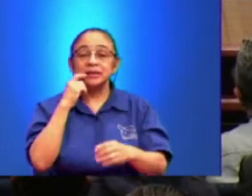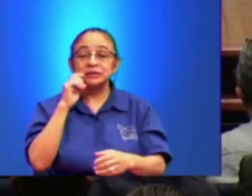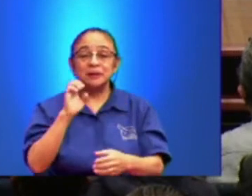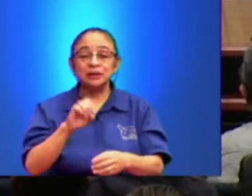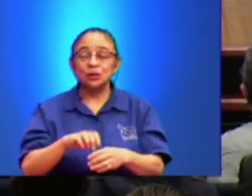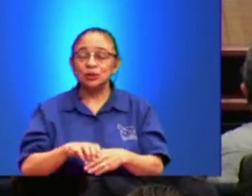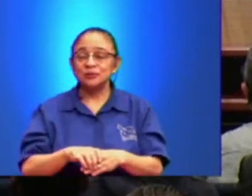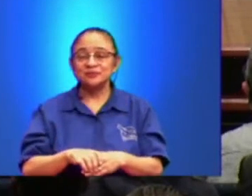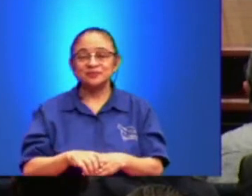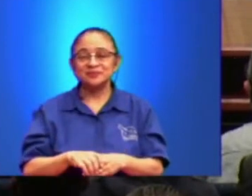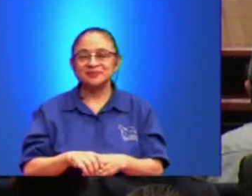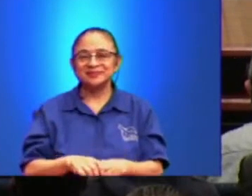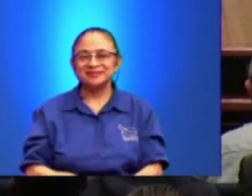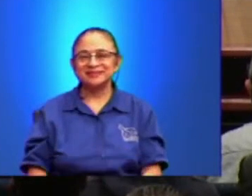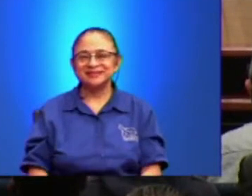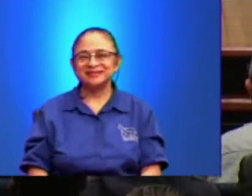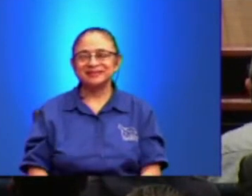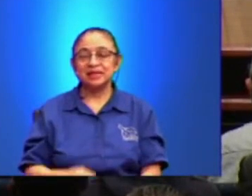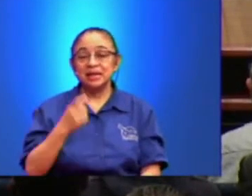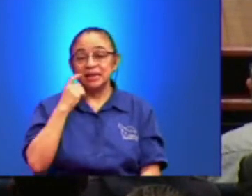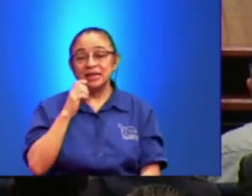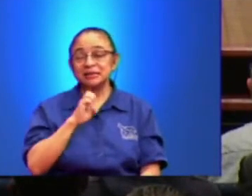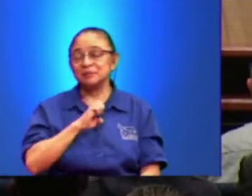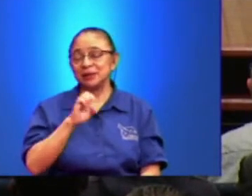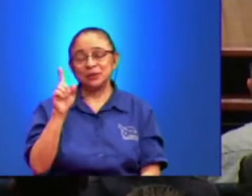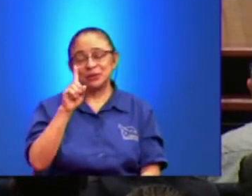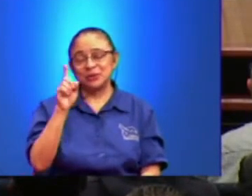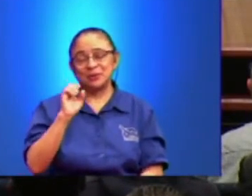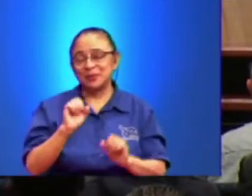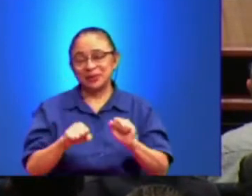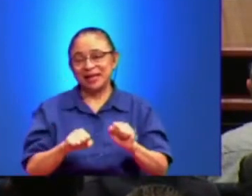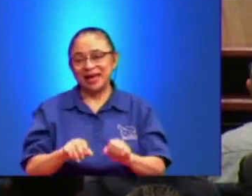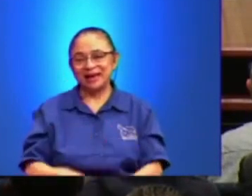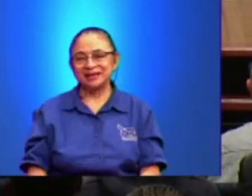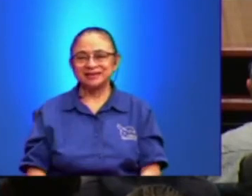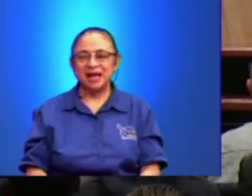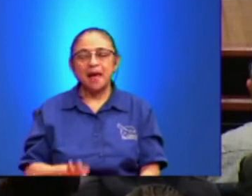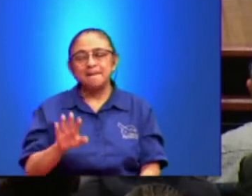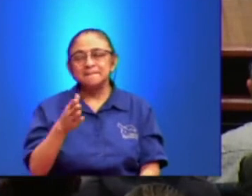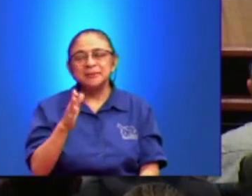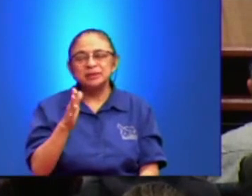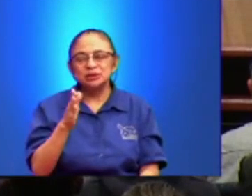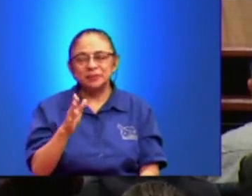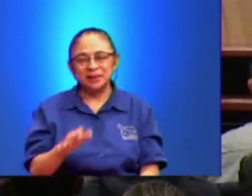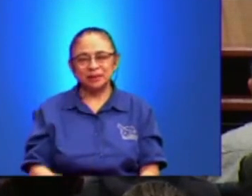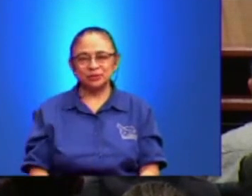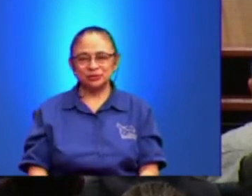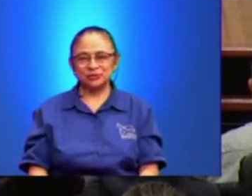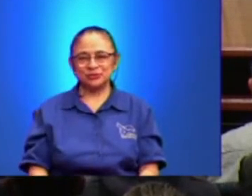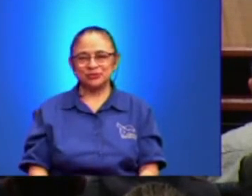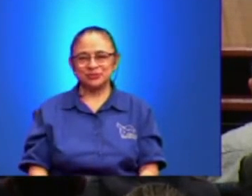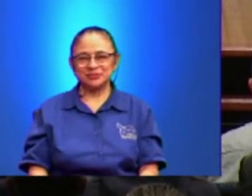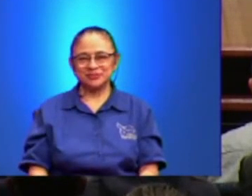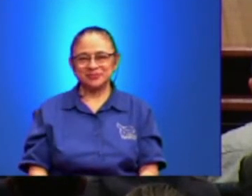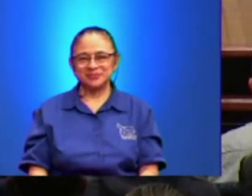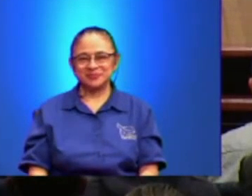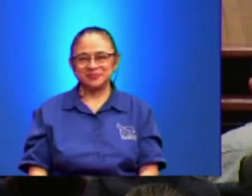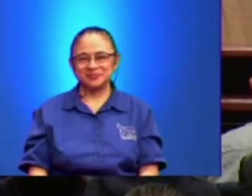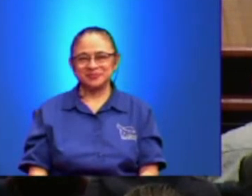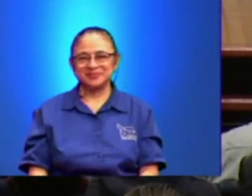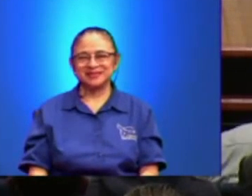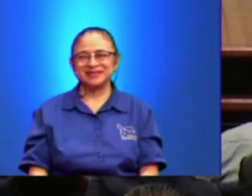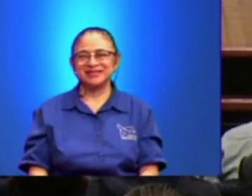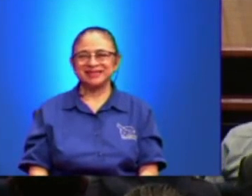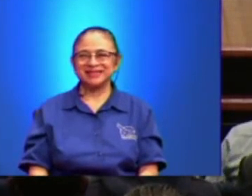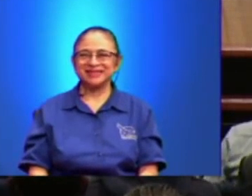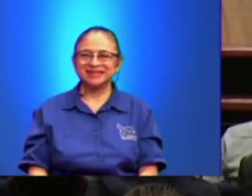tortura pero más o menos le entendí a donde llegamos me dio aprender porque los libros están en español y no nos hablan en inglés